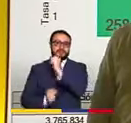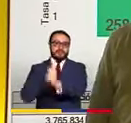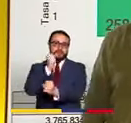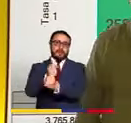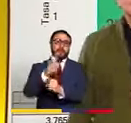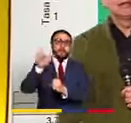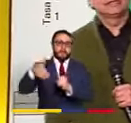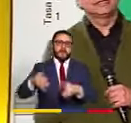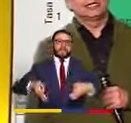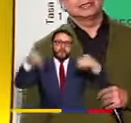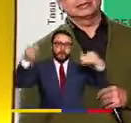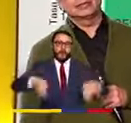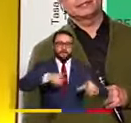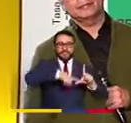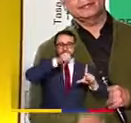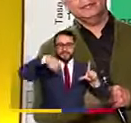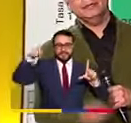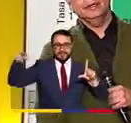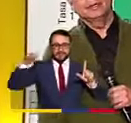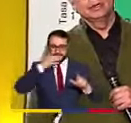estadísticas ya oficiales.